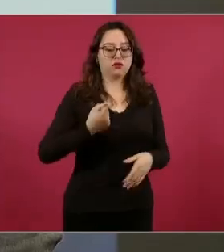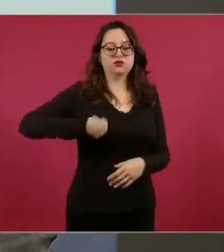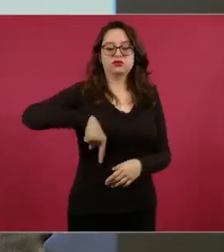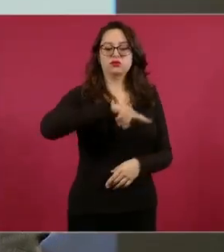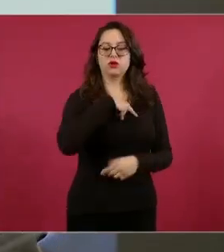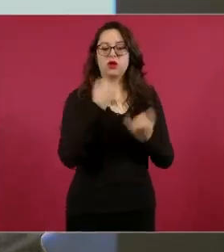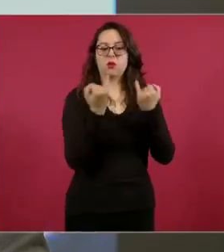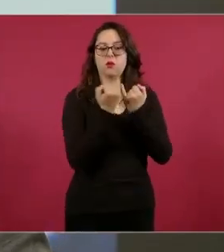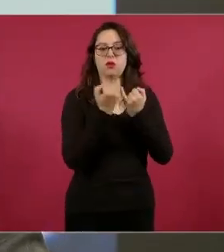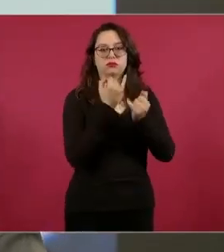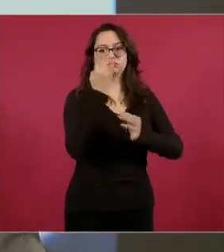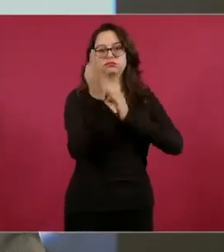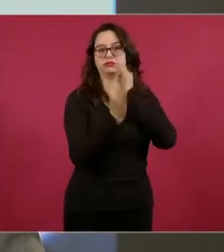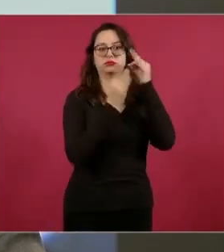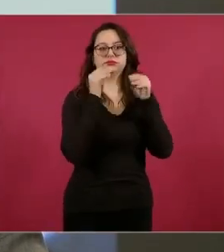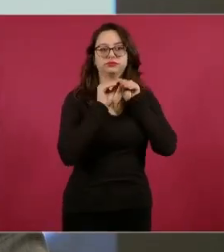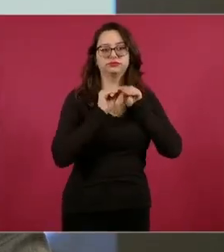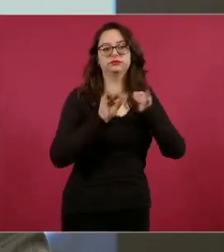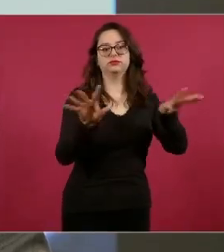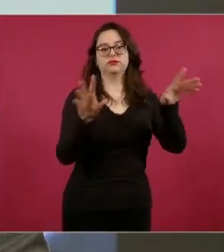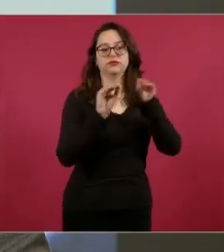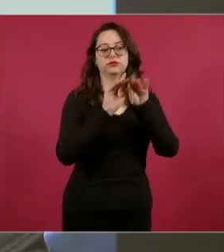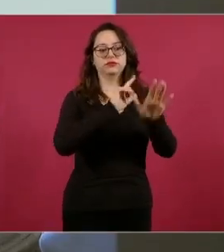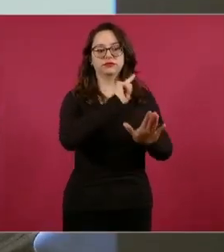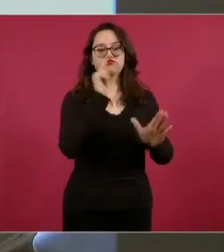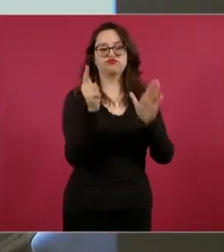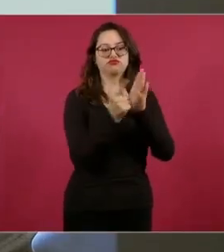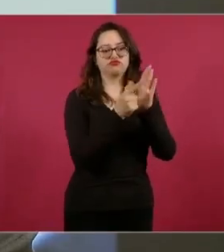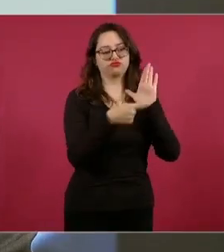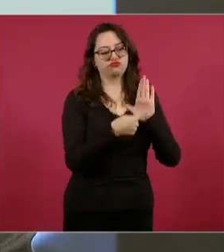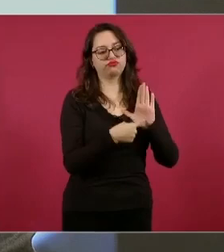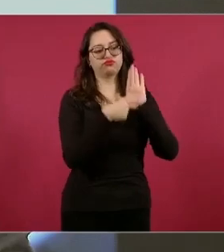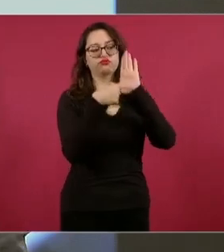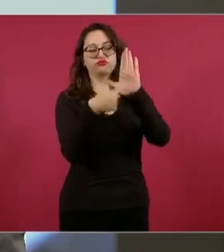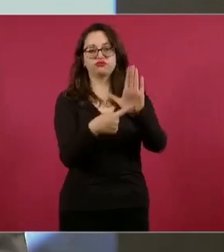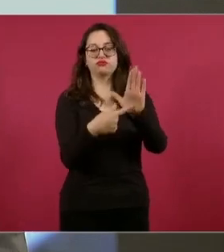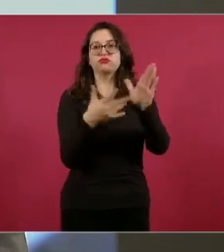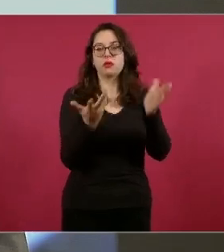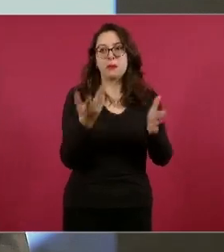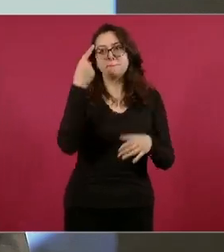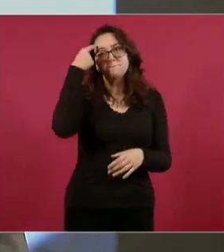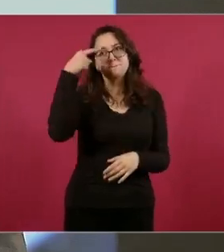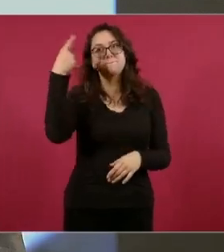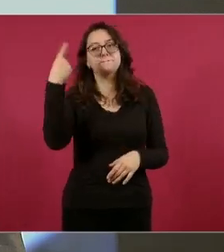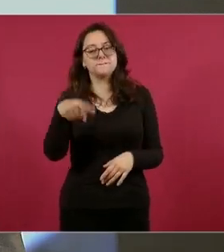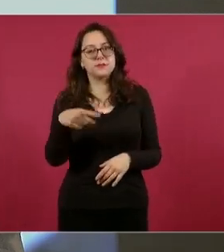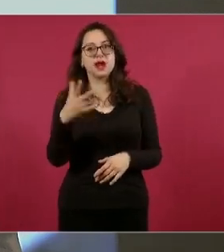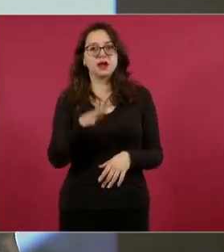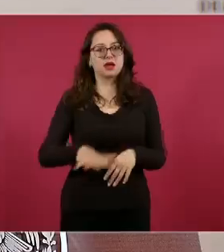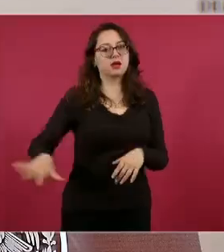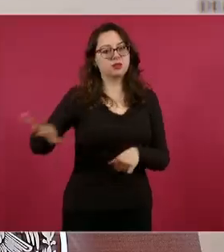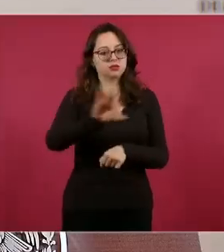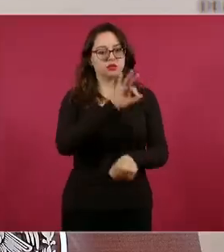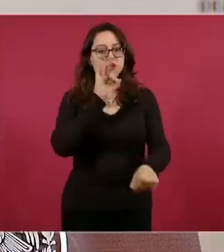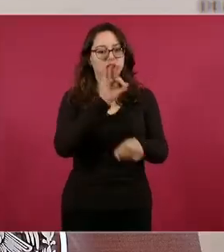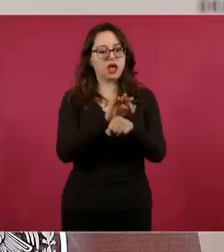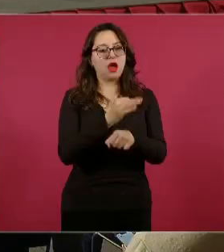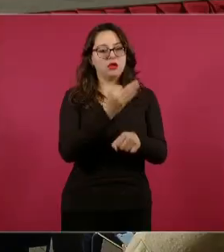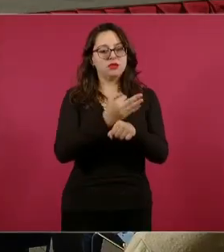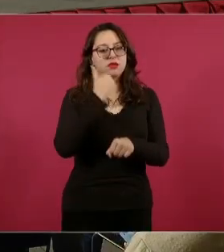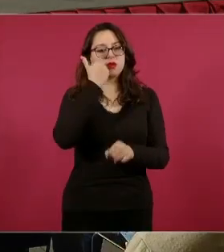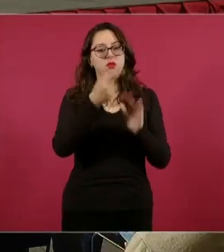Constitución. Recordemos, por favor, juntos una canción realizada por un grupo muy comprometido de jóvenes con la salud de nuestro país.